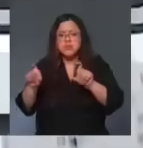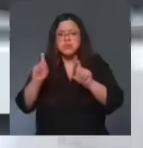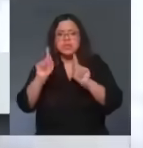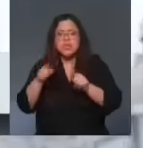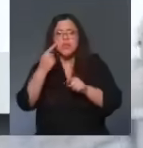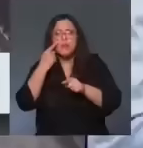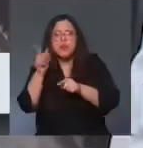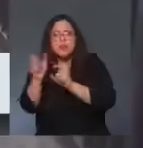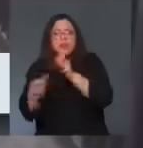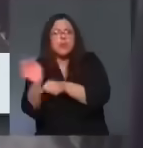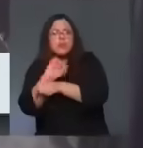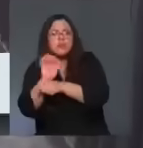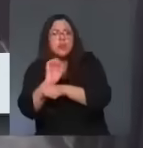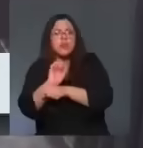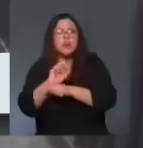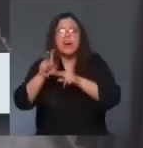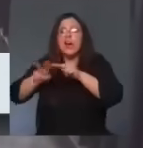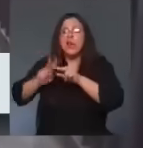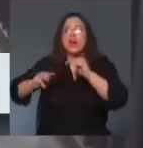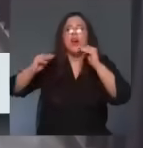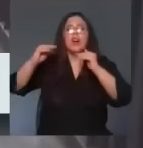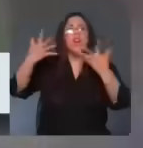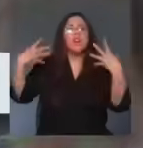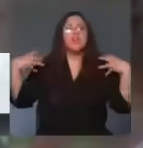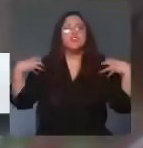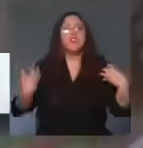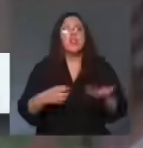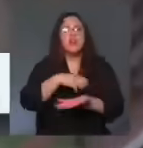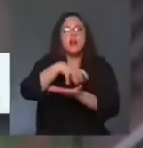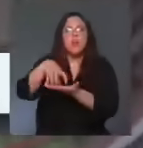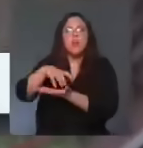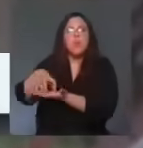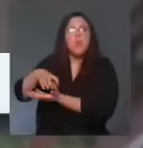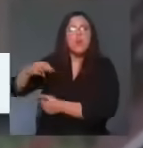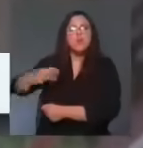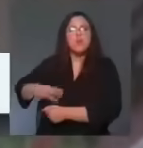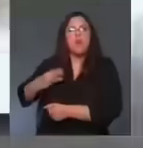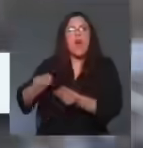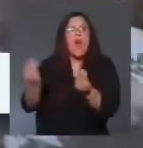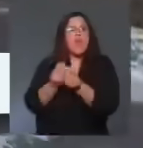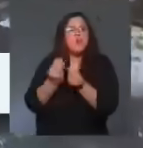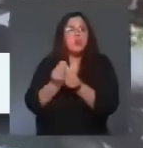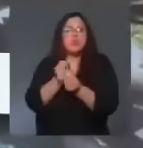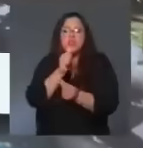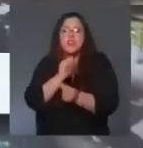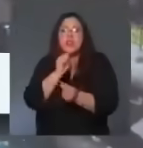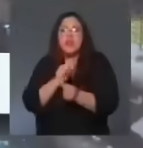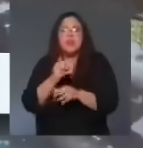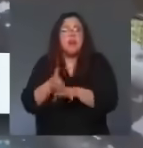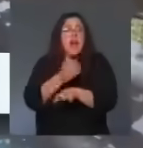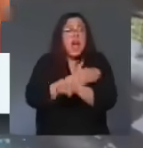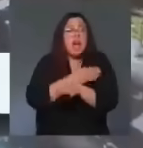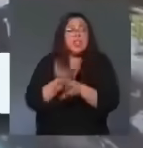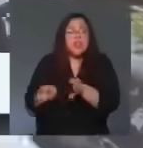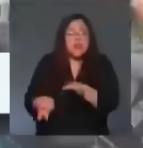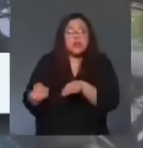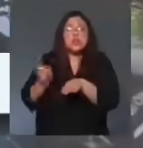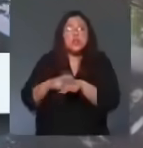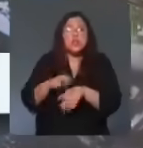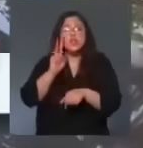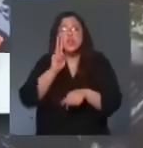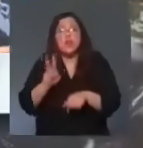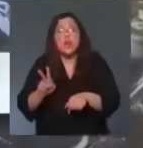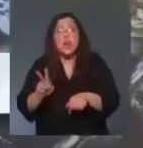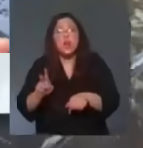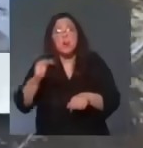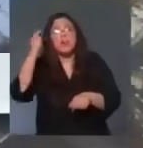estos depende de cada municipio y ahí hay varios que están al debe. Antes de subirme, miré el espejo pensando que era el